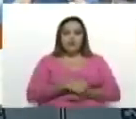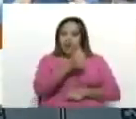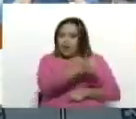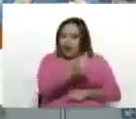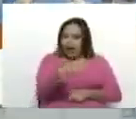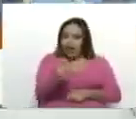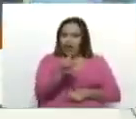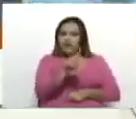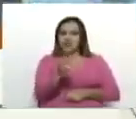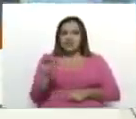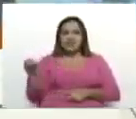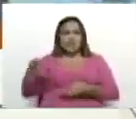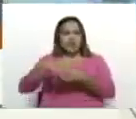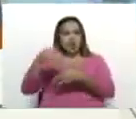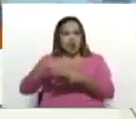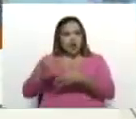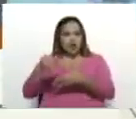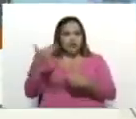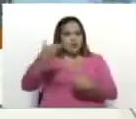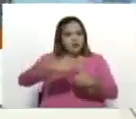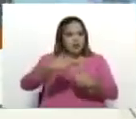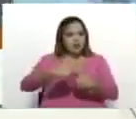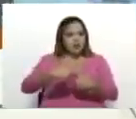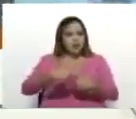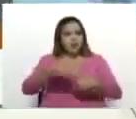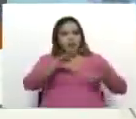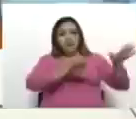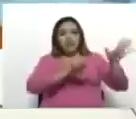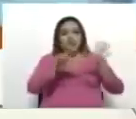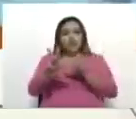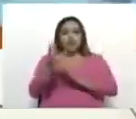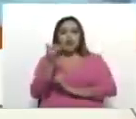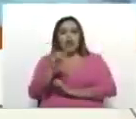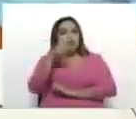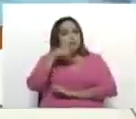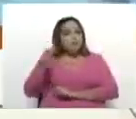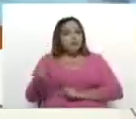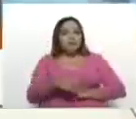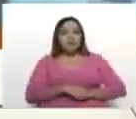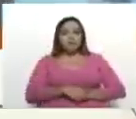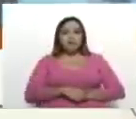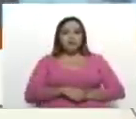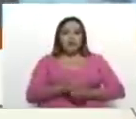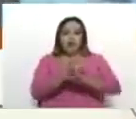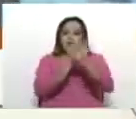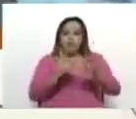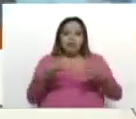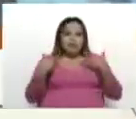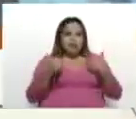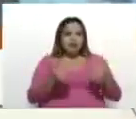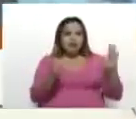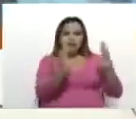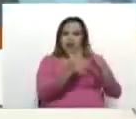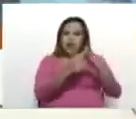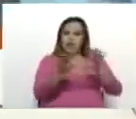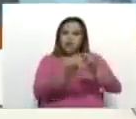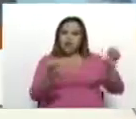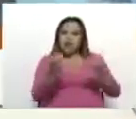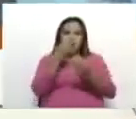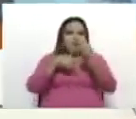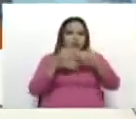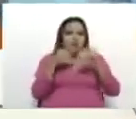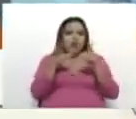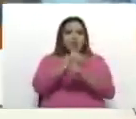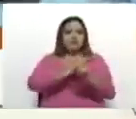cien dólares de un barril de petróleo 98 iban para el pueblo en forma de salud de vivienda de educación de alimentación